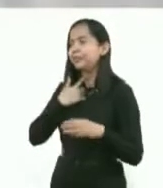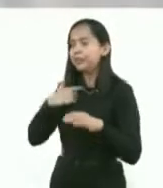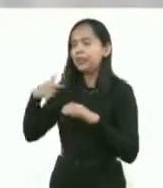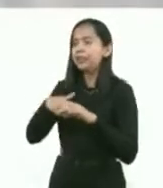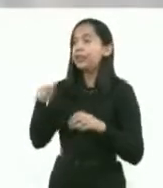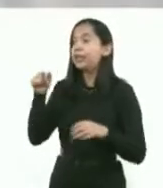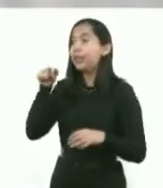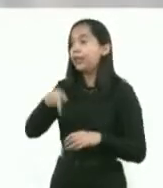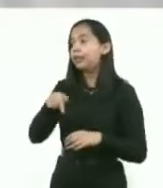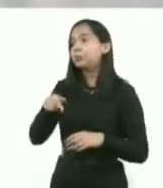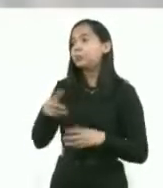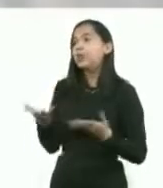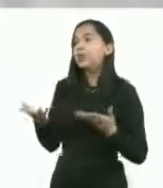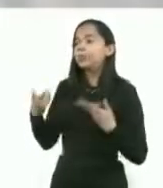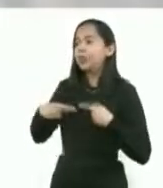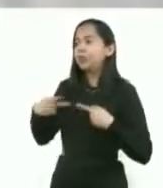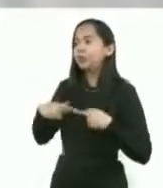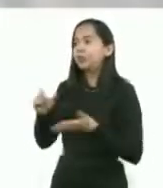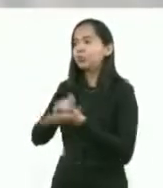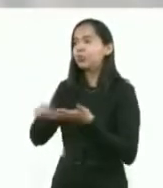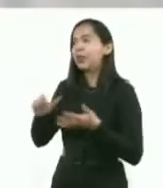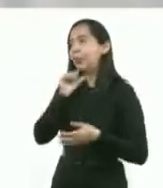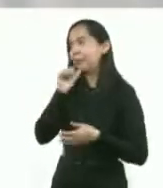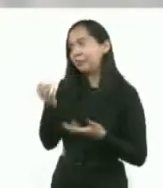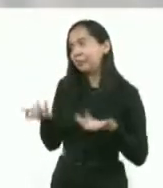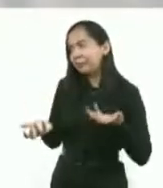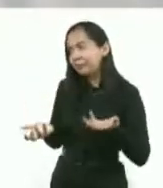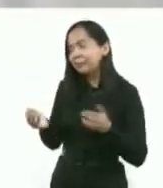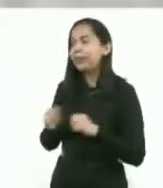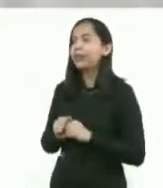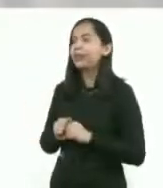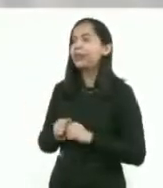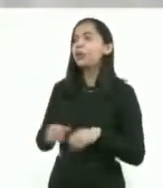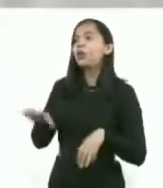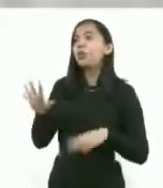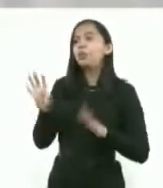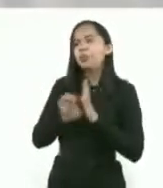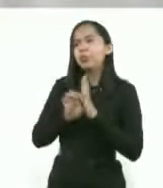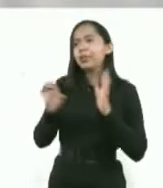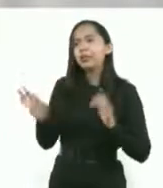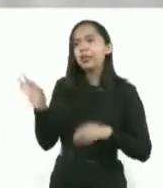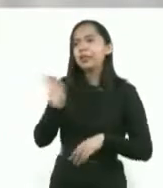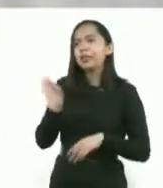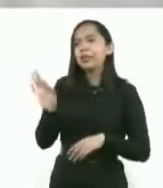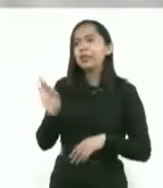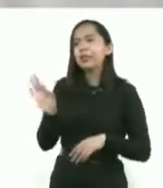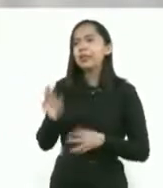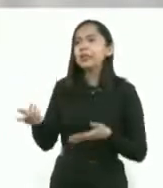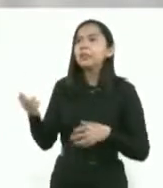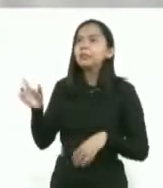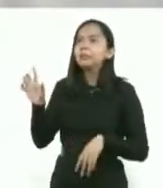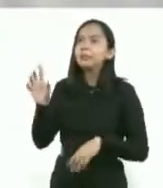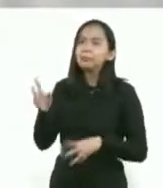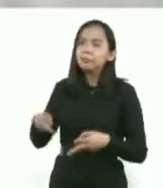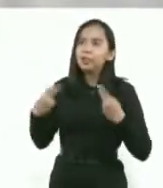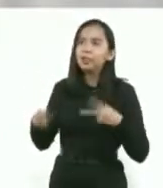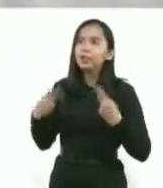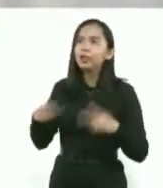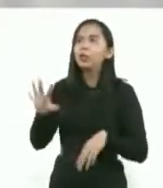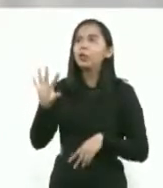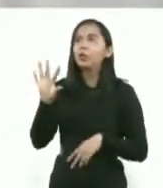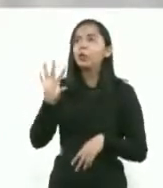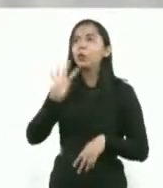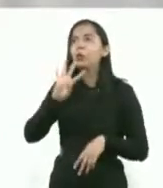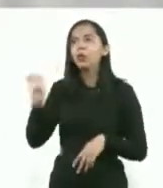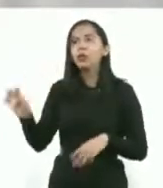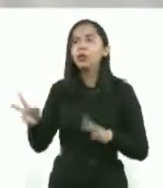clientes. Y cuando estaban vendiendo 400 o 1,000 o 2,000 litros diarios y de repente